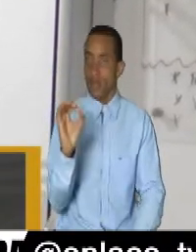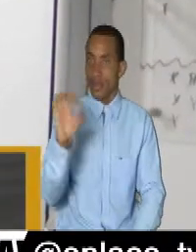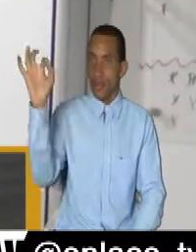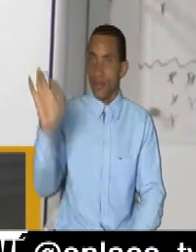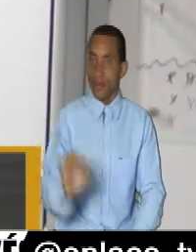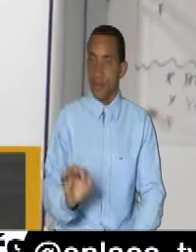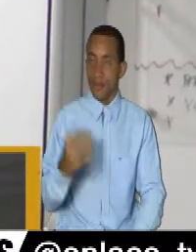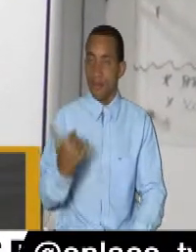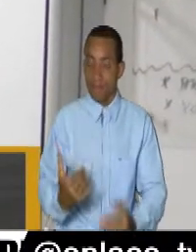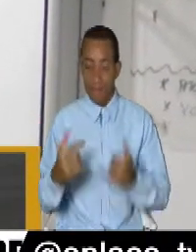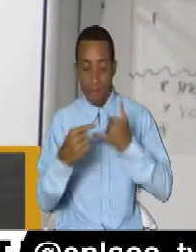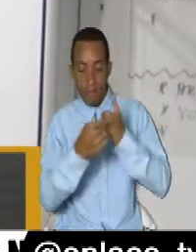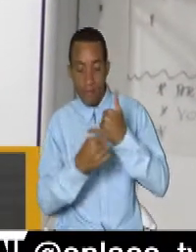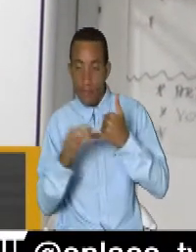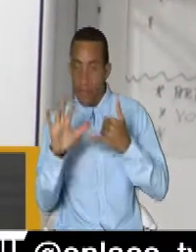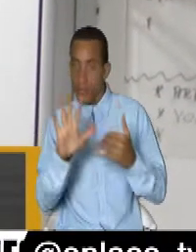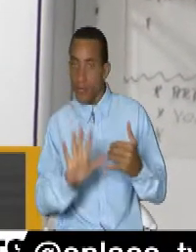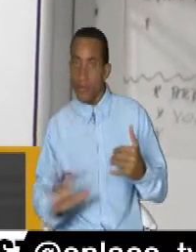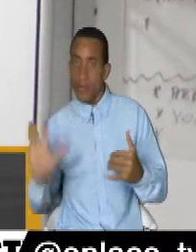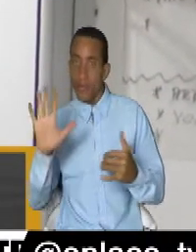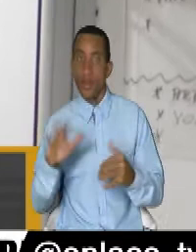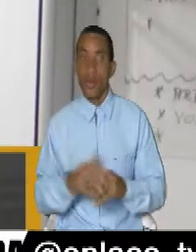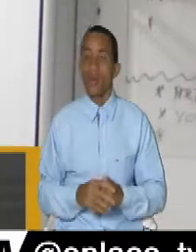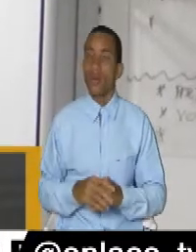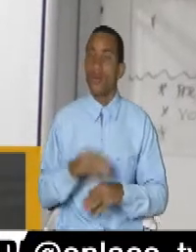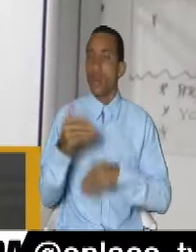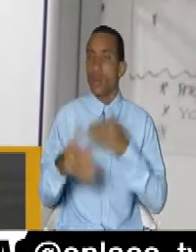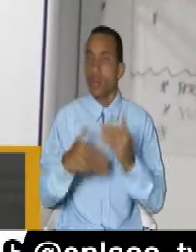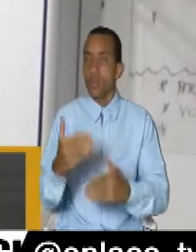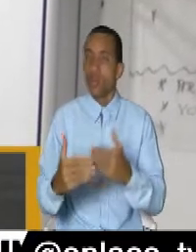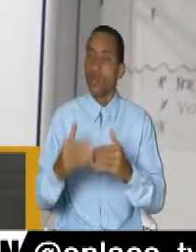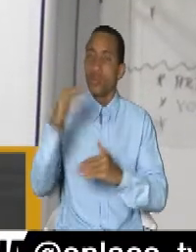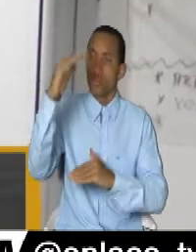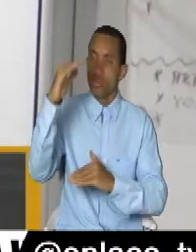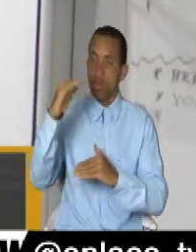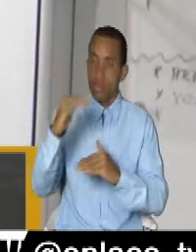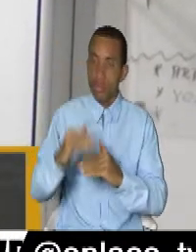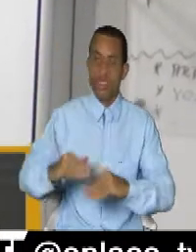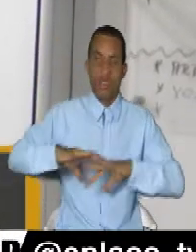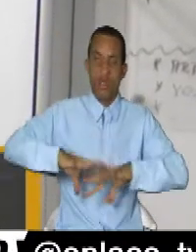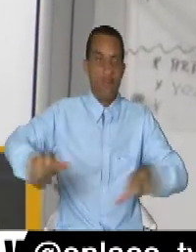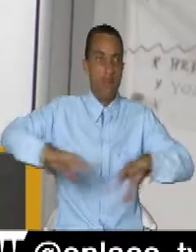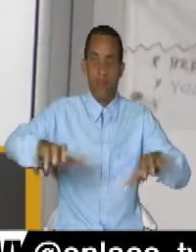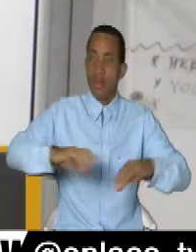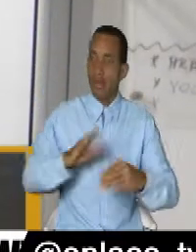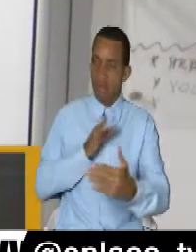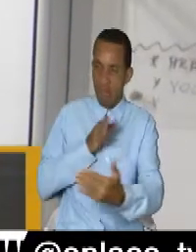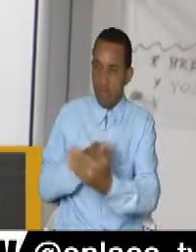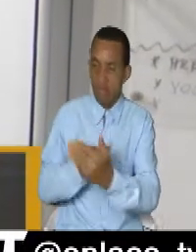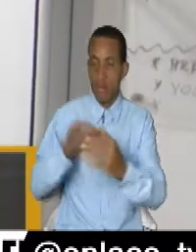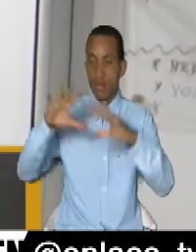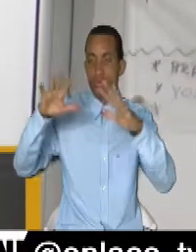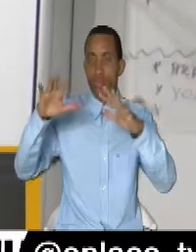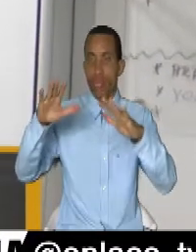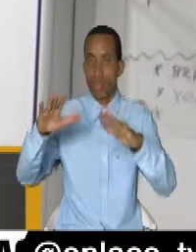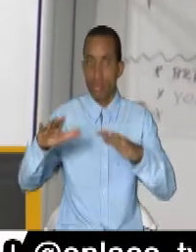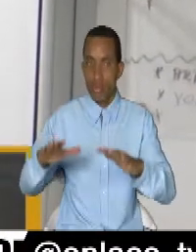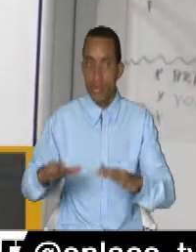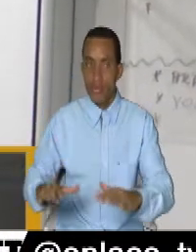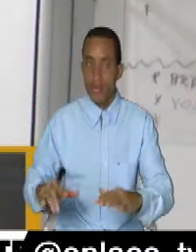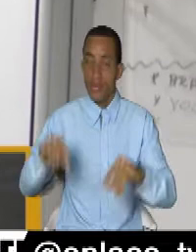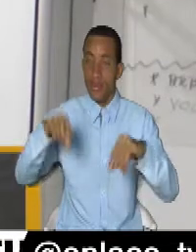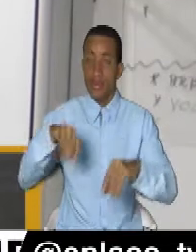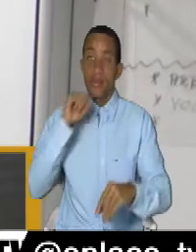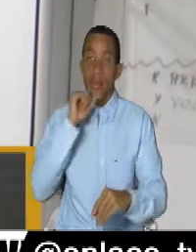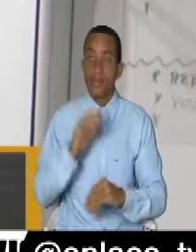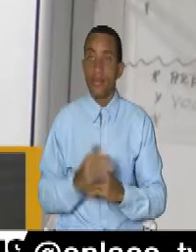nivel del departamento. Hemos disminuido en los hurtos también a nivel departamento y en Barranca Bermeja. Se están adelantando